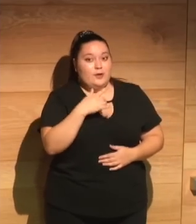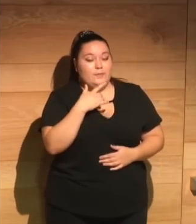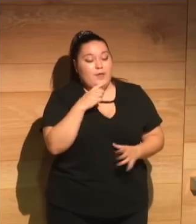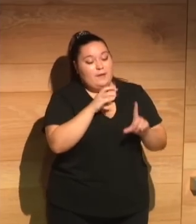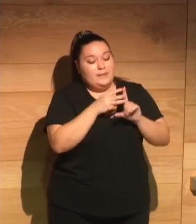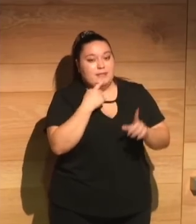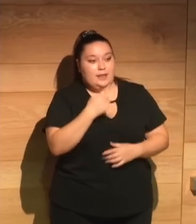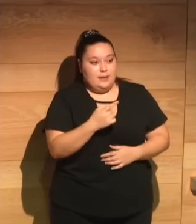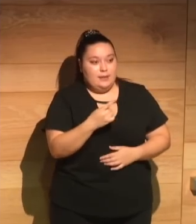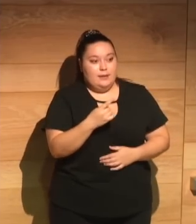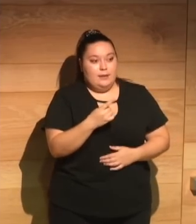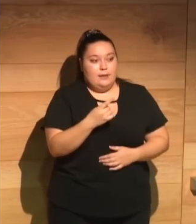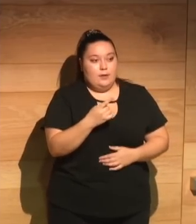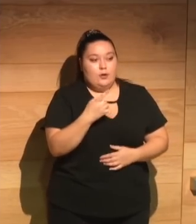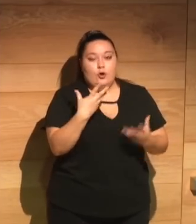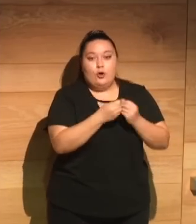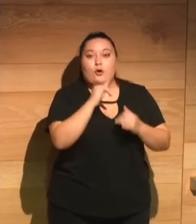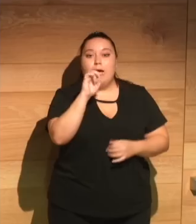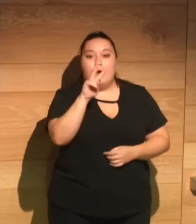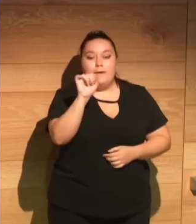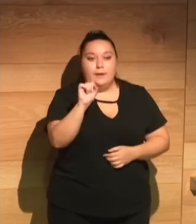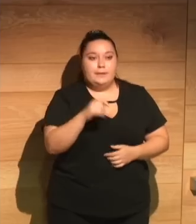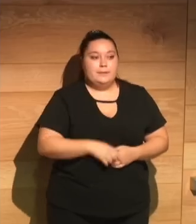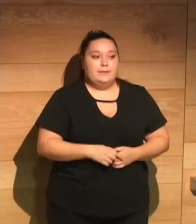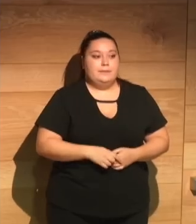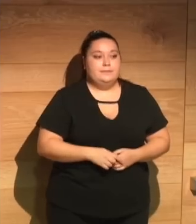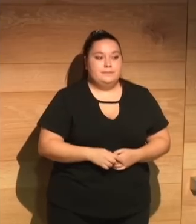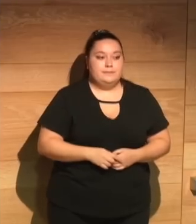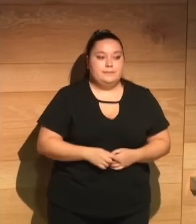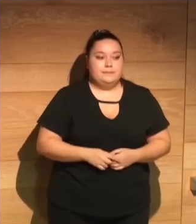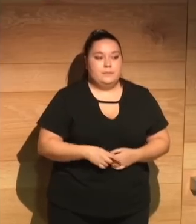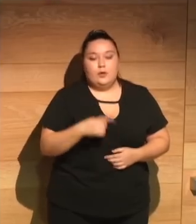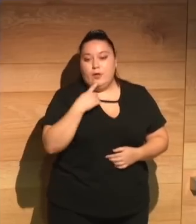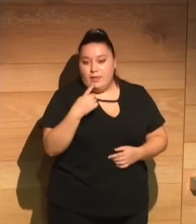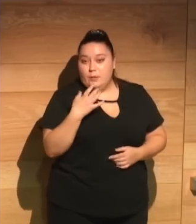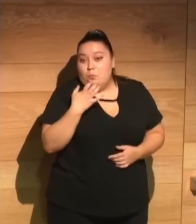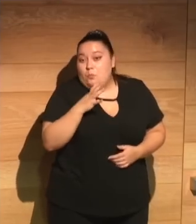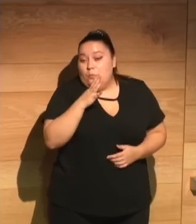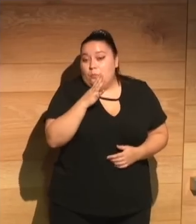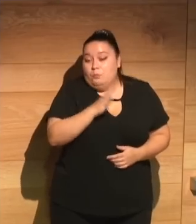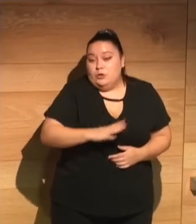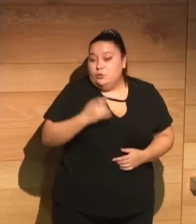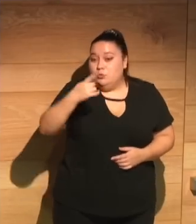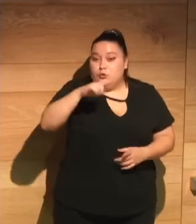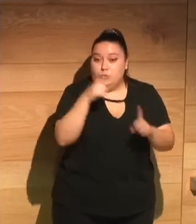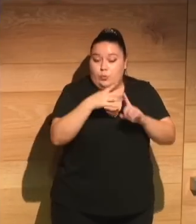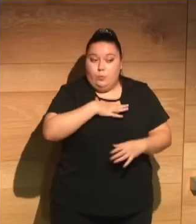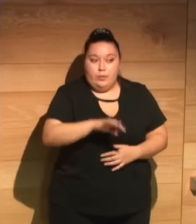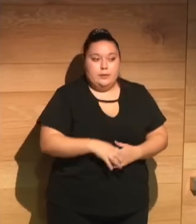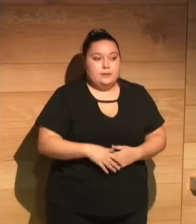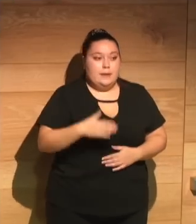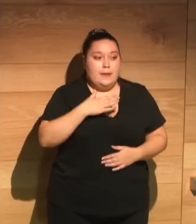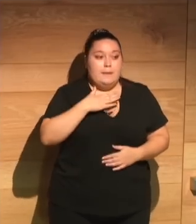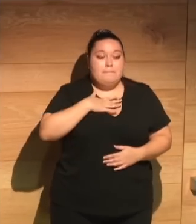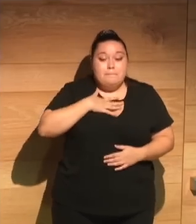chino. A mi barrio había un dicho con java... Hacían capeas... Había un dicho con java, que os lo voy a decir por si lo podéis utilizar... En tu pueblo, Carabanchel...